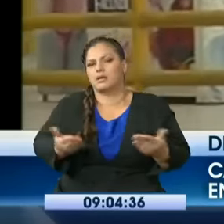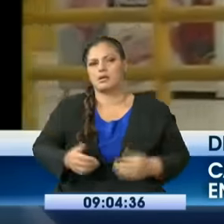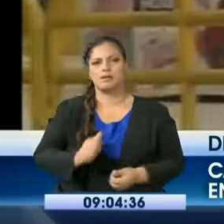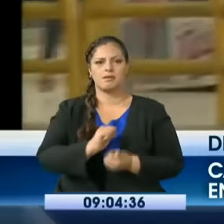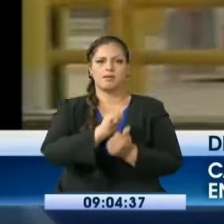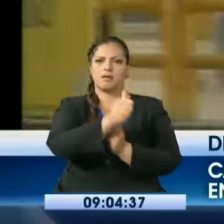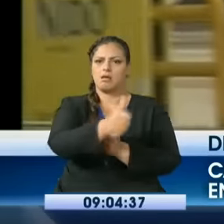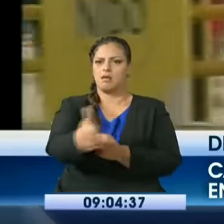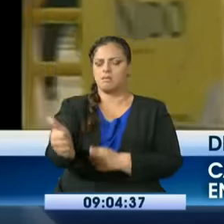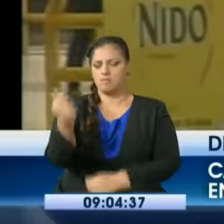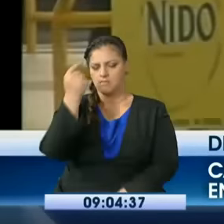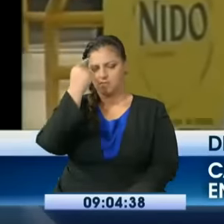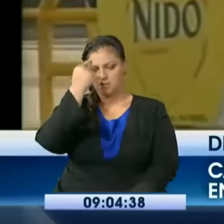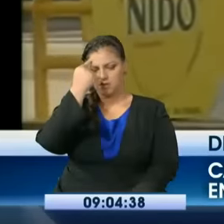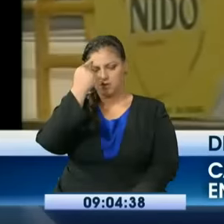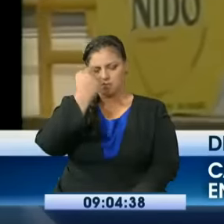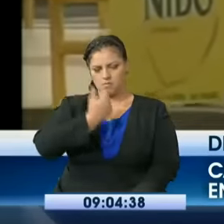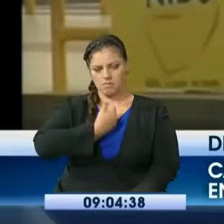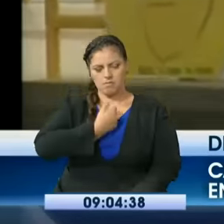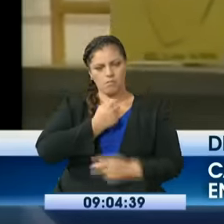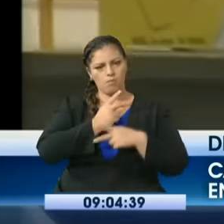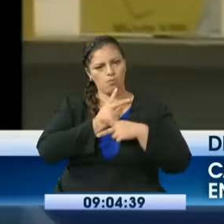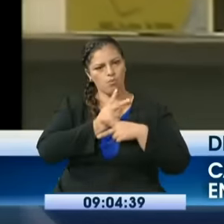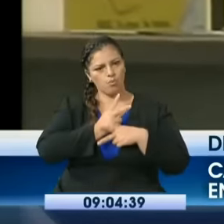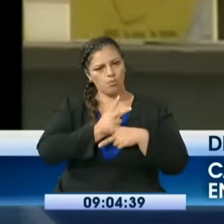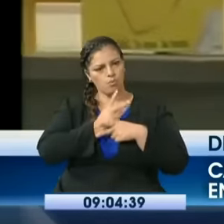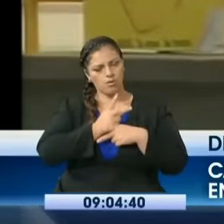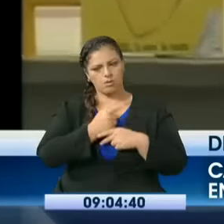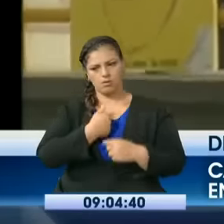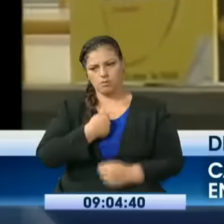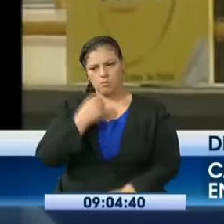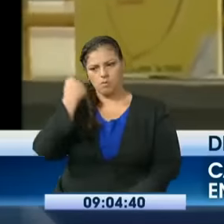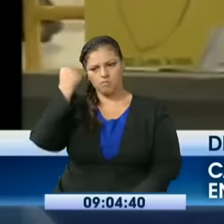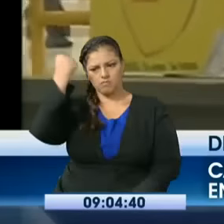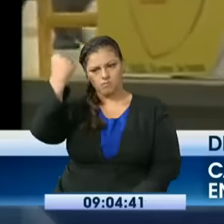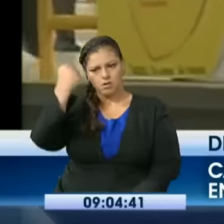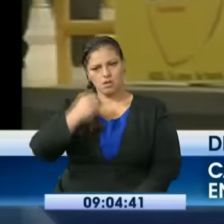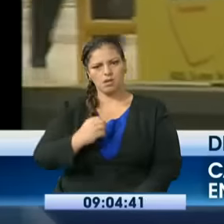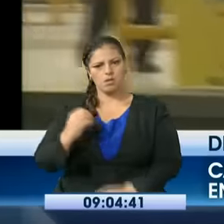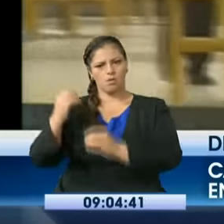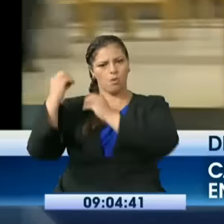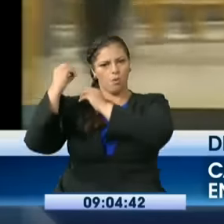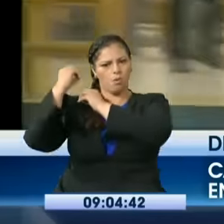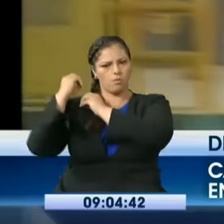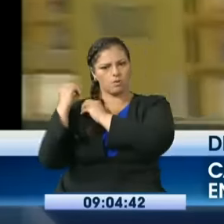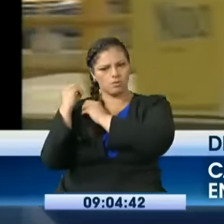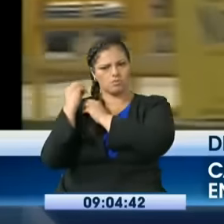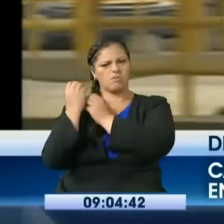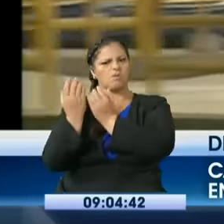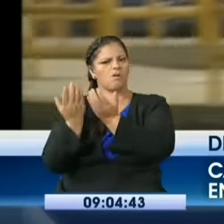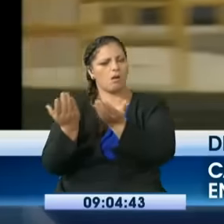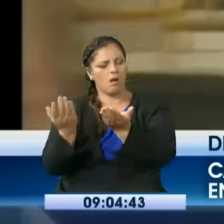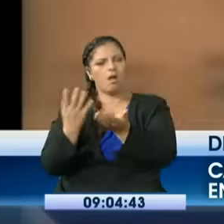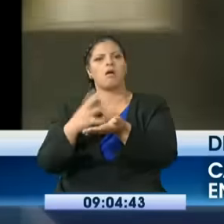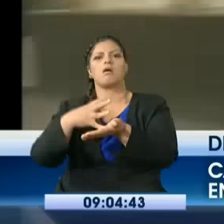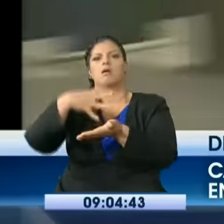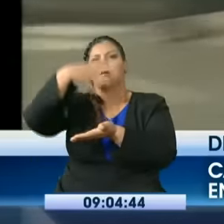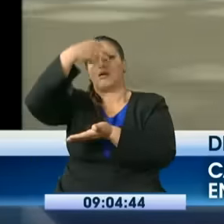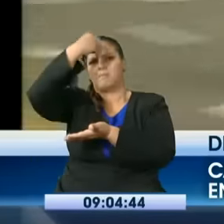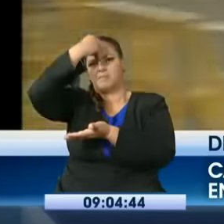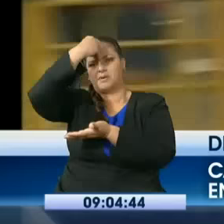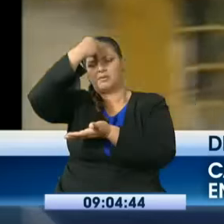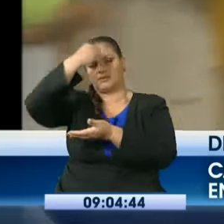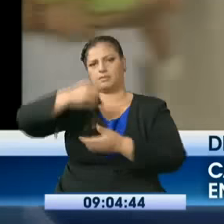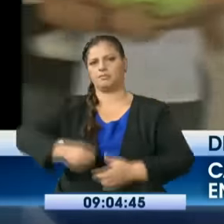tenga sentido de pertenencia, ¿verdad? Conozca de sus derechos y de sus obligaciones. Ya se ha evidenciado un cambio en la cultura de los usuarios. De